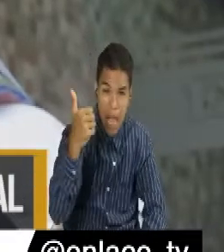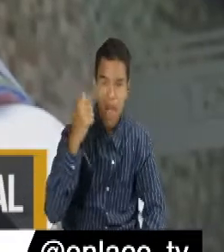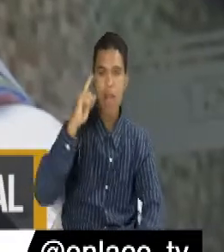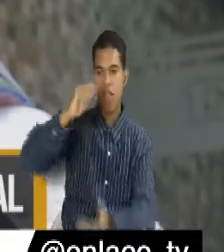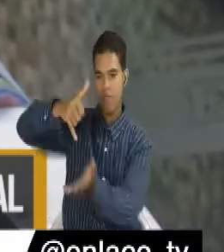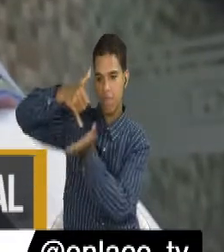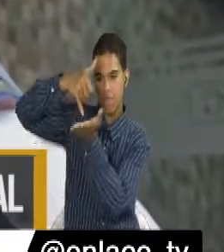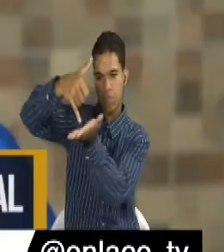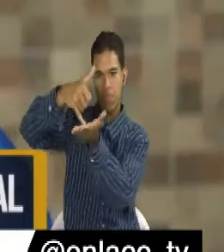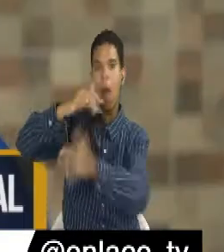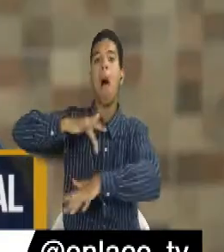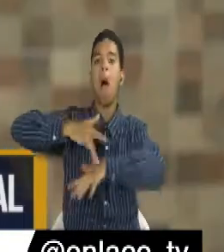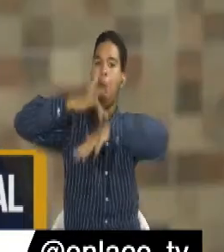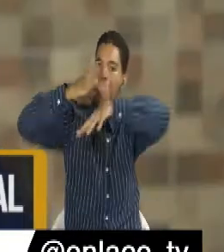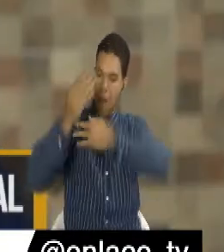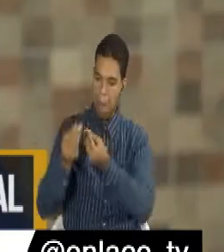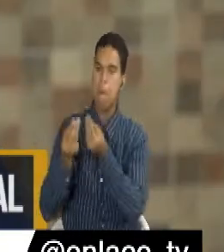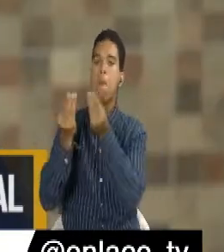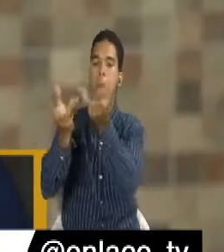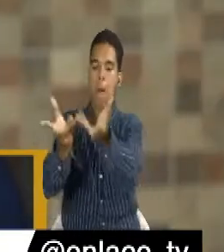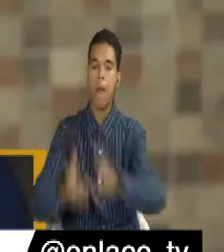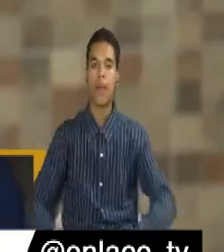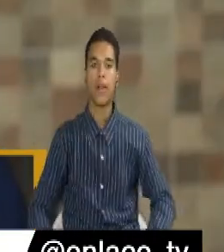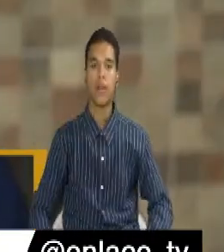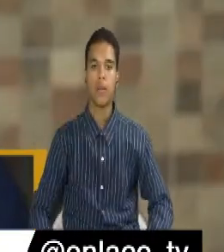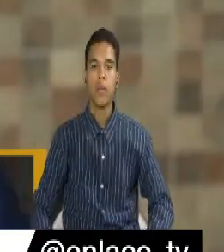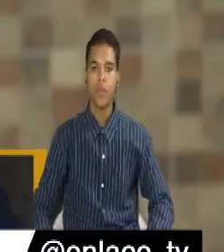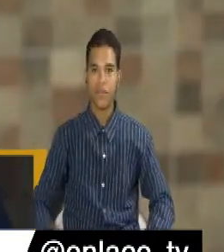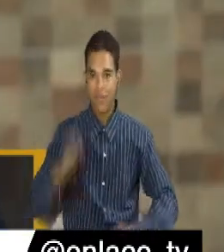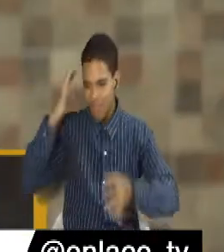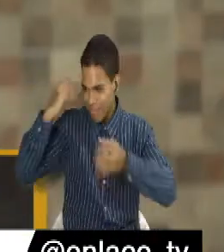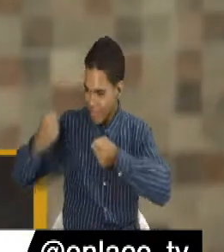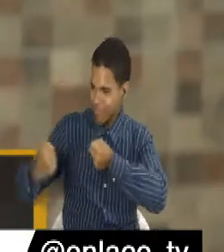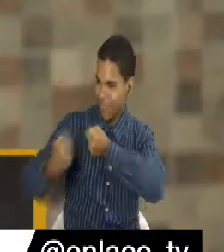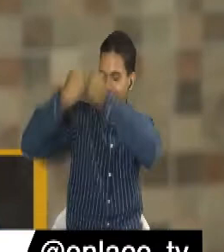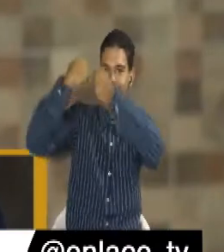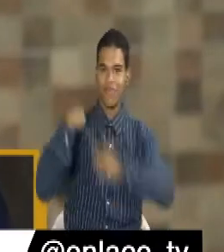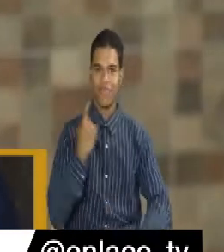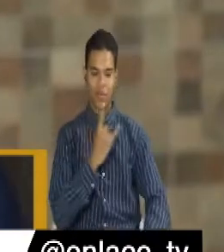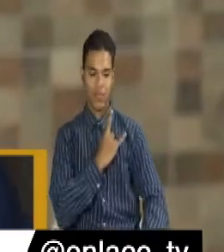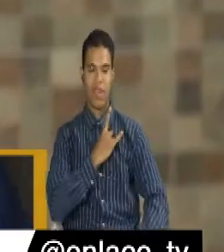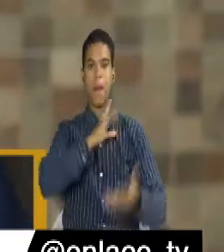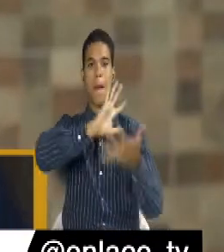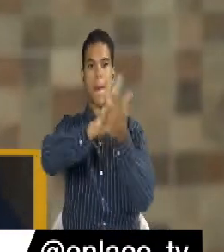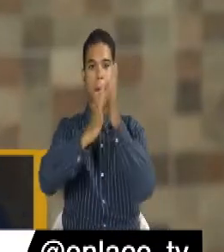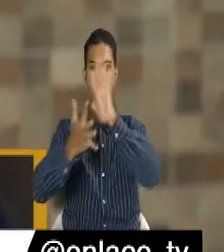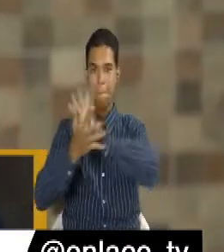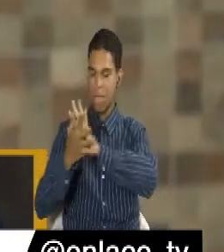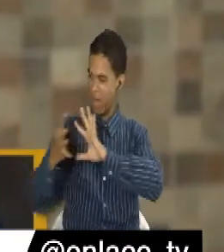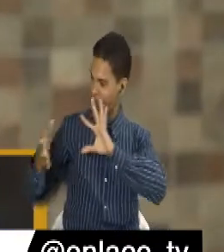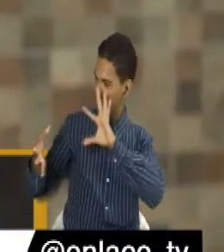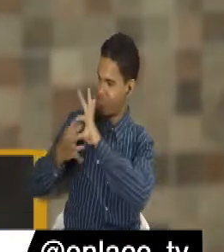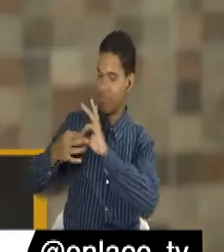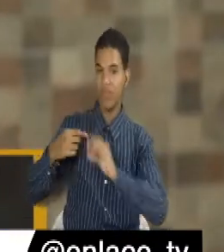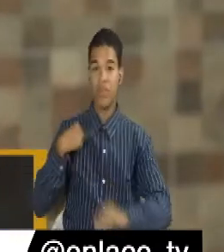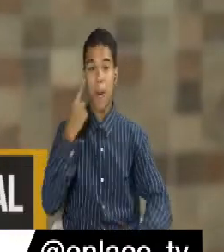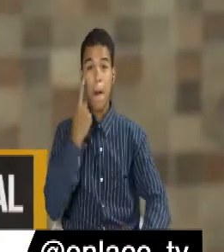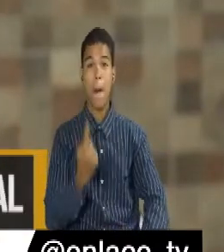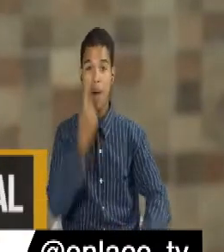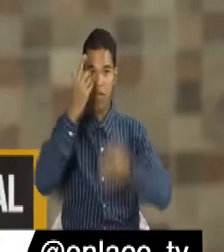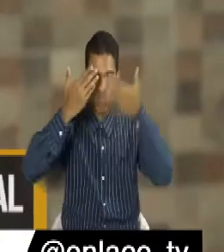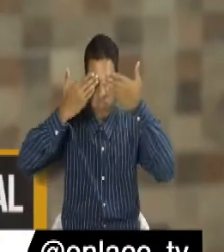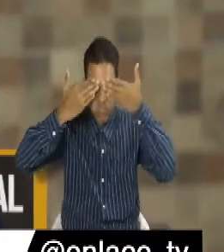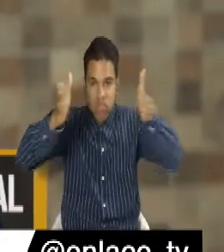e incentivos. Este año, gracias a ese convenio de articulación que tenemos con la Universidad de La Paz, se abre por primera vez la